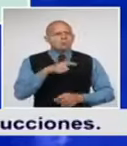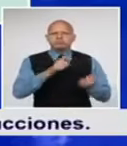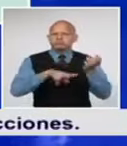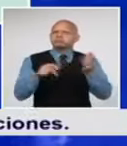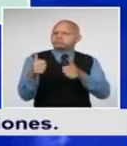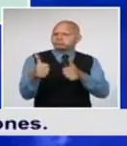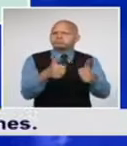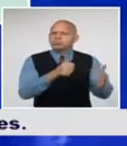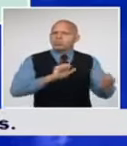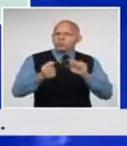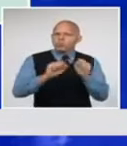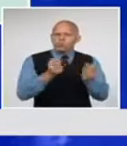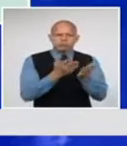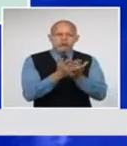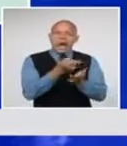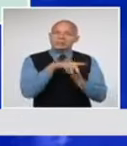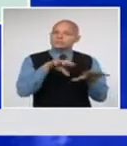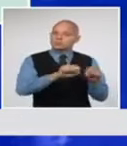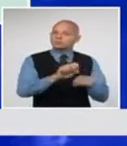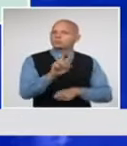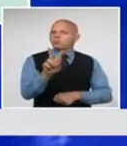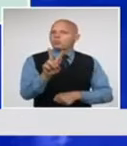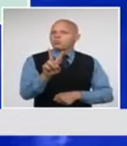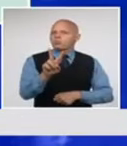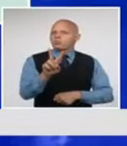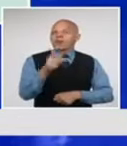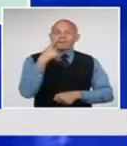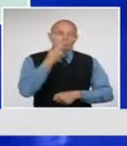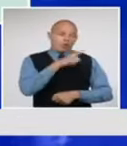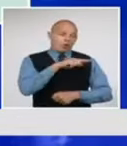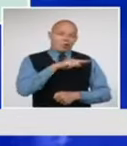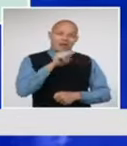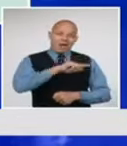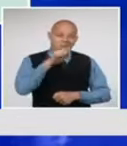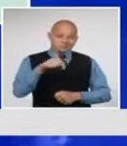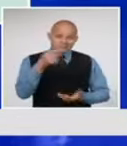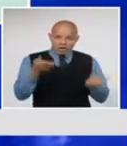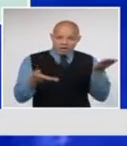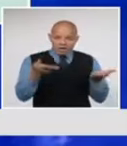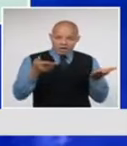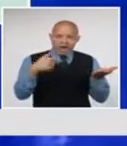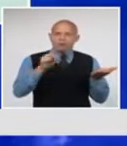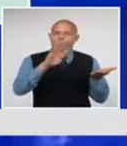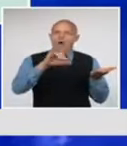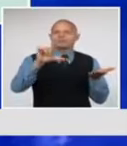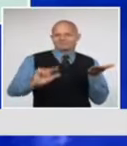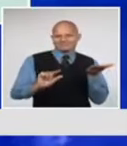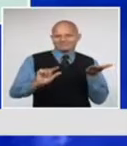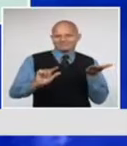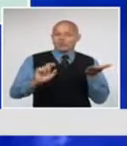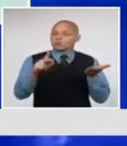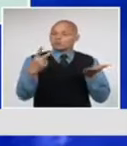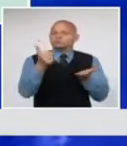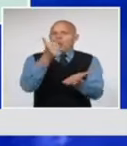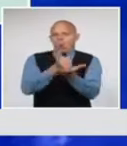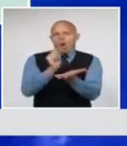de las pandemias, 2 casos ayer, 4 menos que la jornada anterior, los 2 en el municipio de